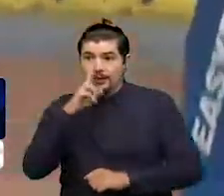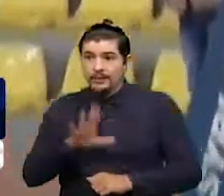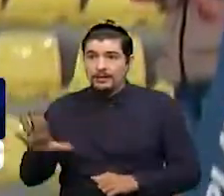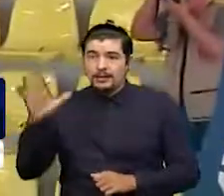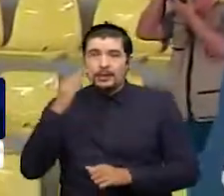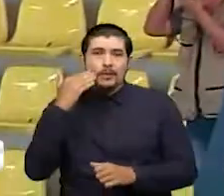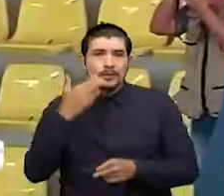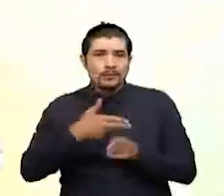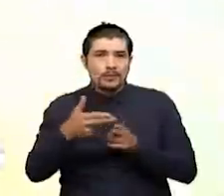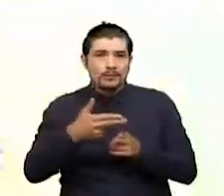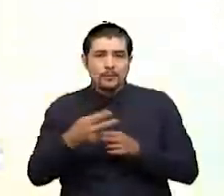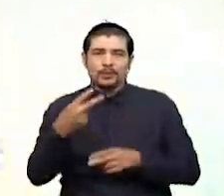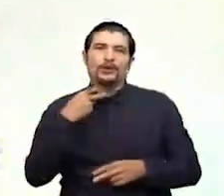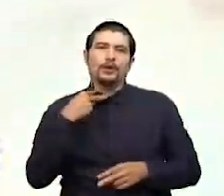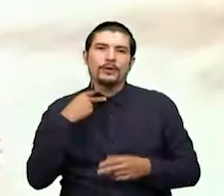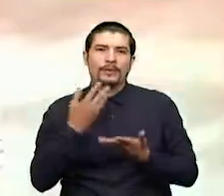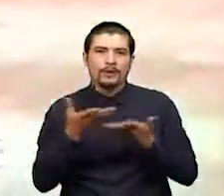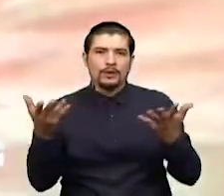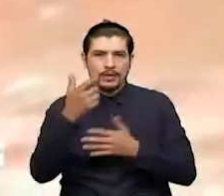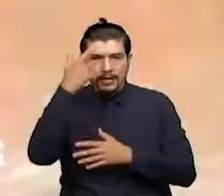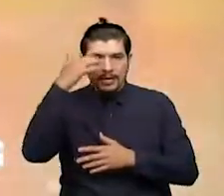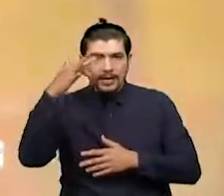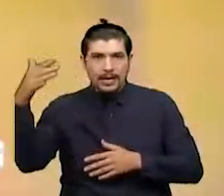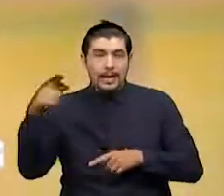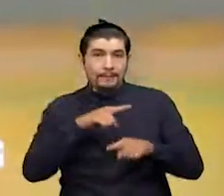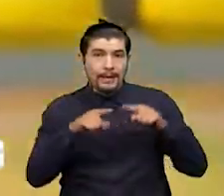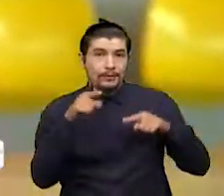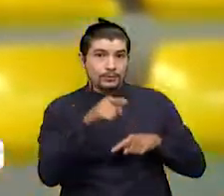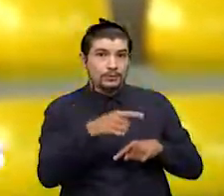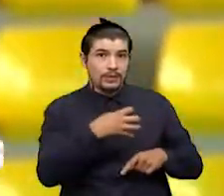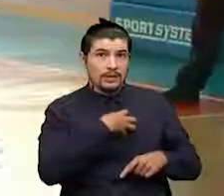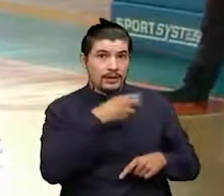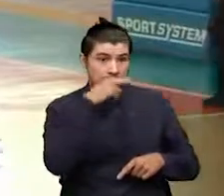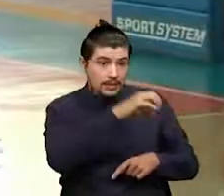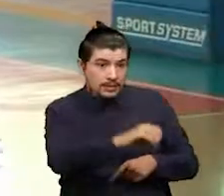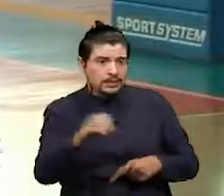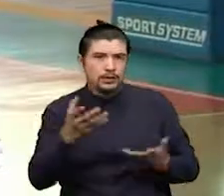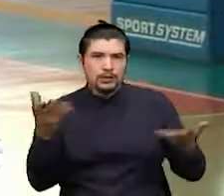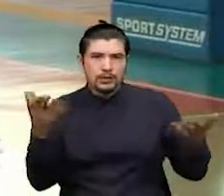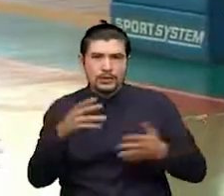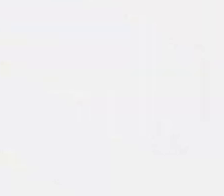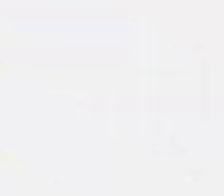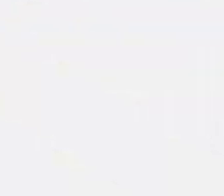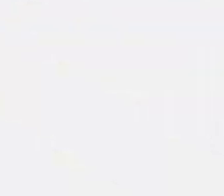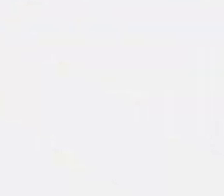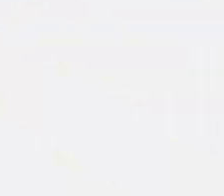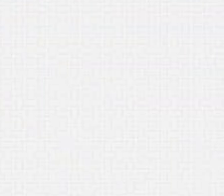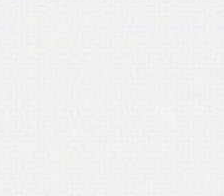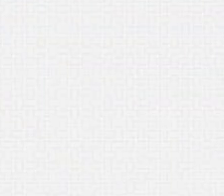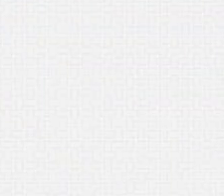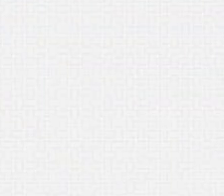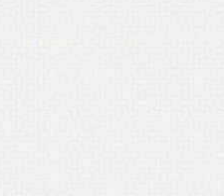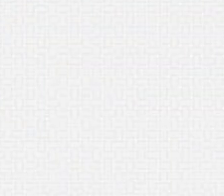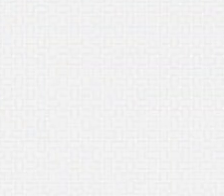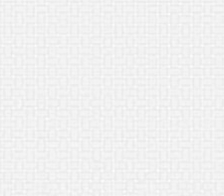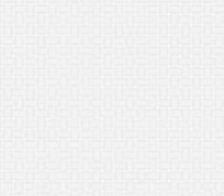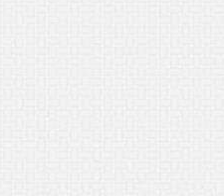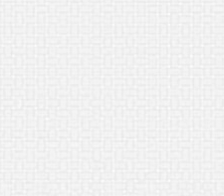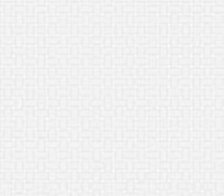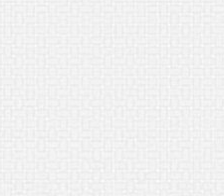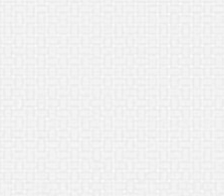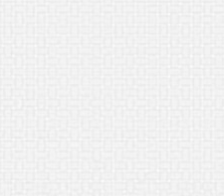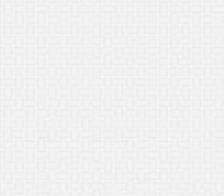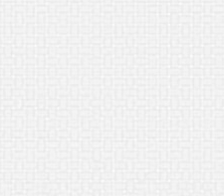realizará en noviembre en cartagena mientras que el infantil se cumplirá en neiva en el mes de diciembre ganando poco